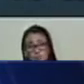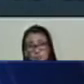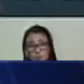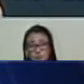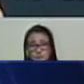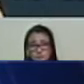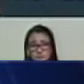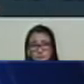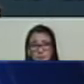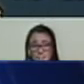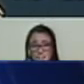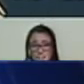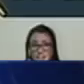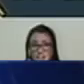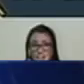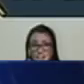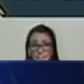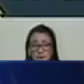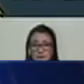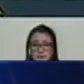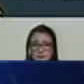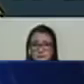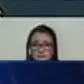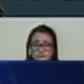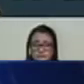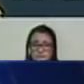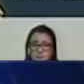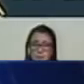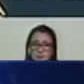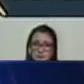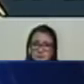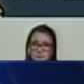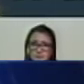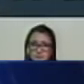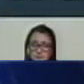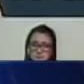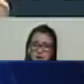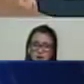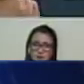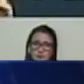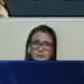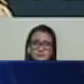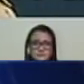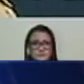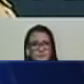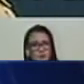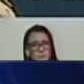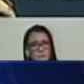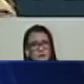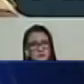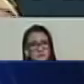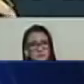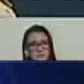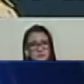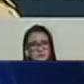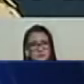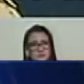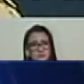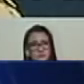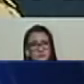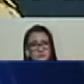que es la acostumbrada en eventos presidenciales, en eventos electorales presidenciales, pero es sobre todo a expensas del voto